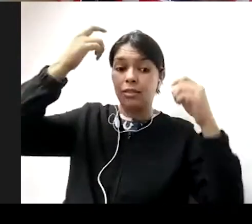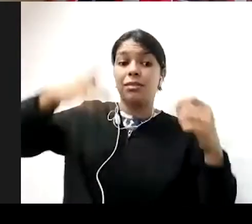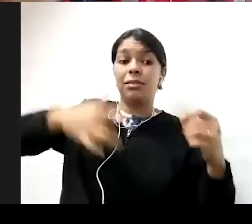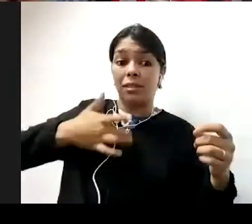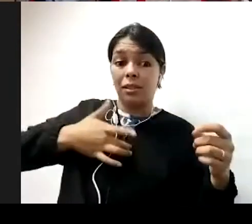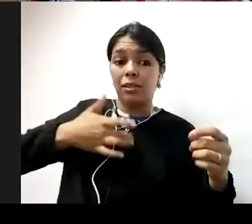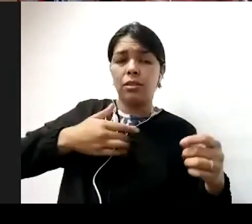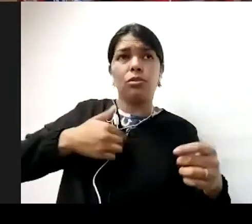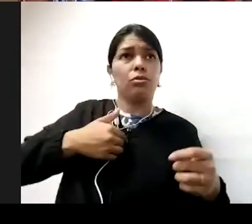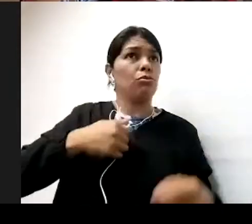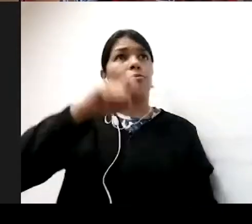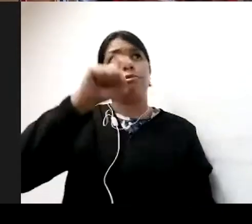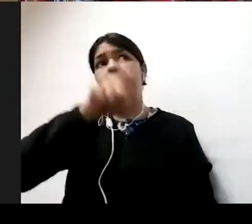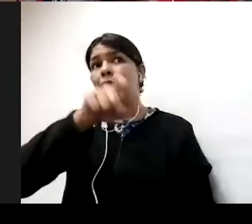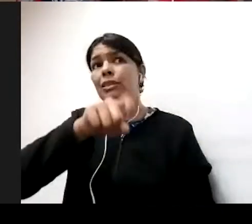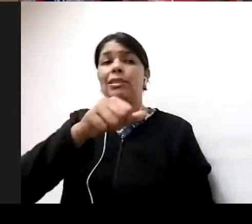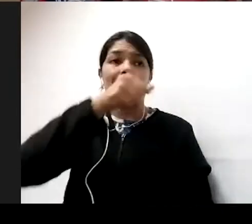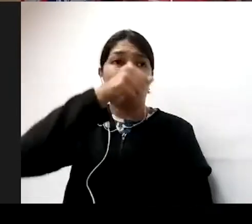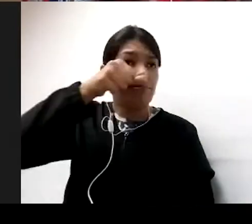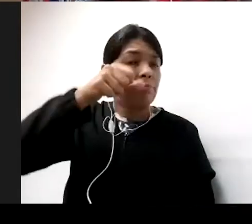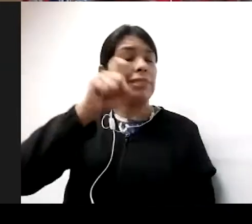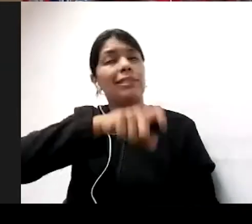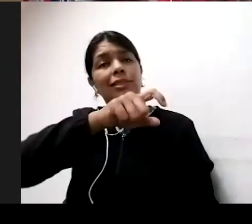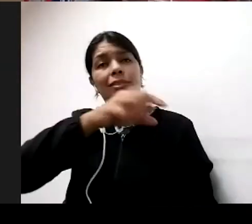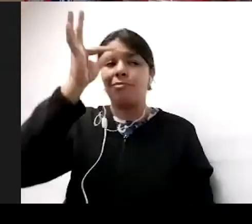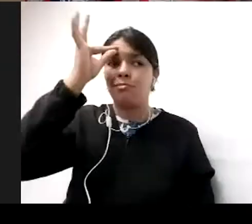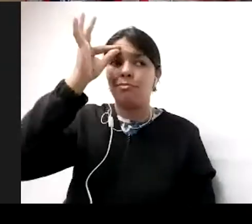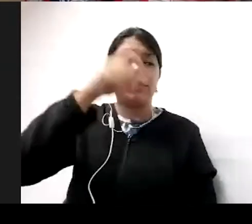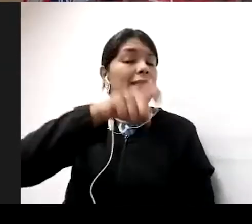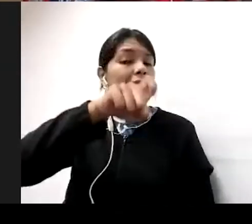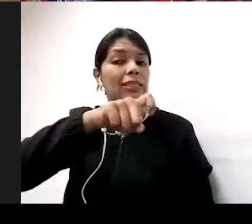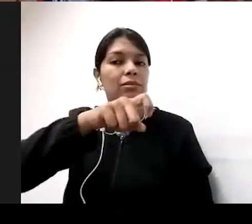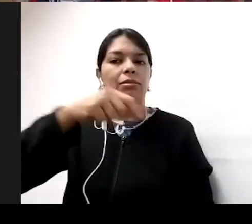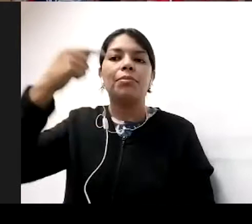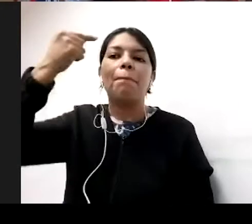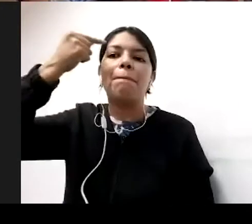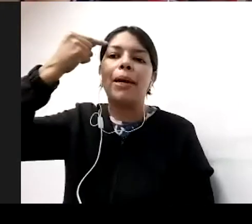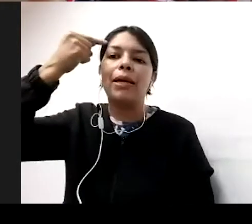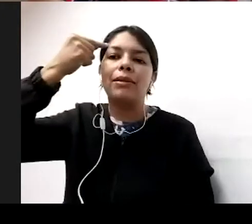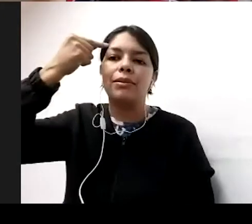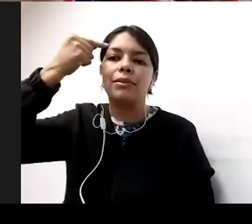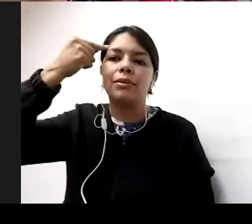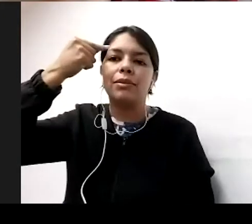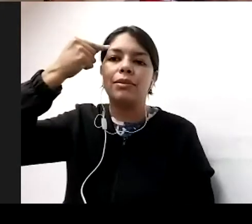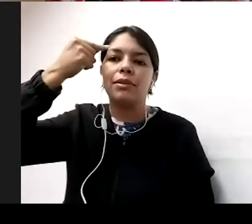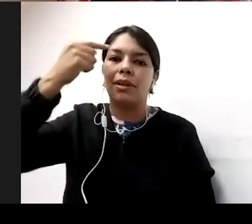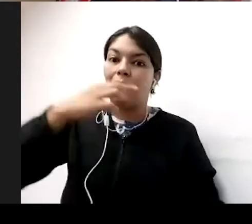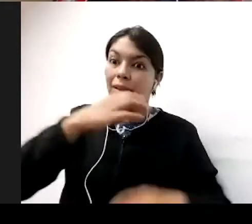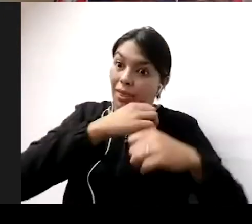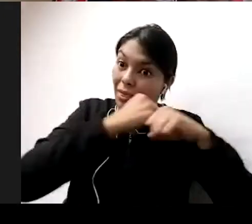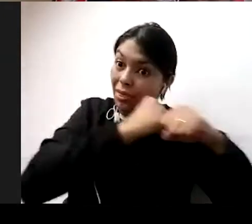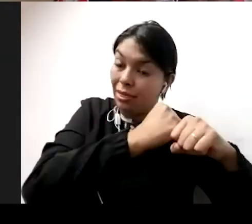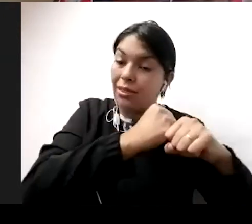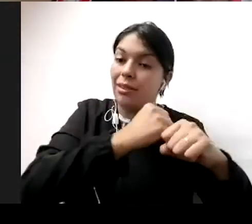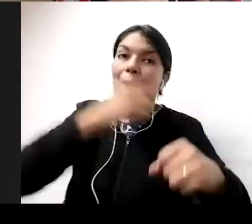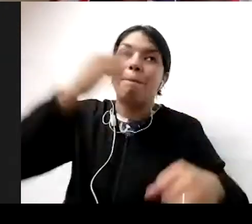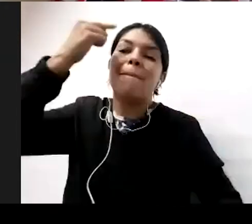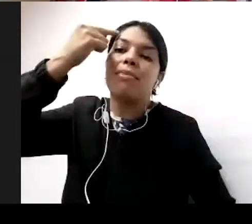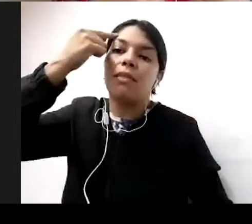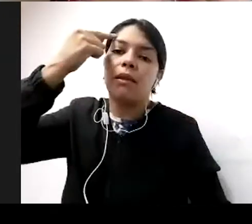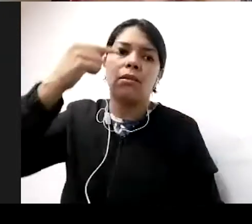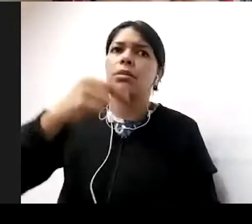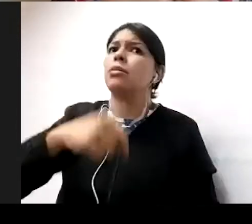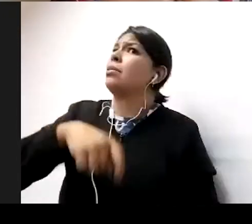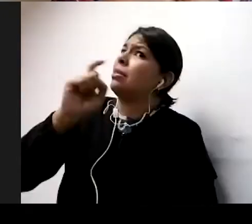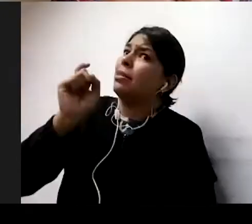bien. Es la mente diciéndole a la persona o es la mente convencida de que sin esa sustancia no voy a